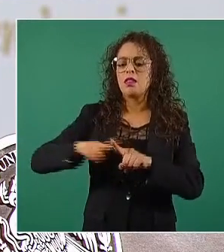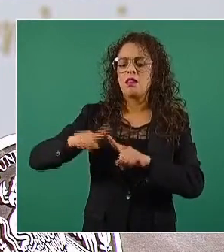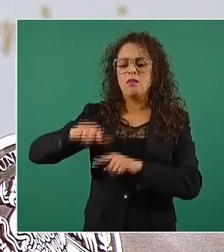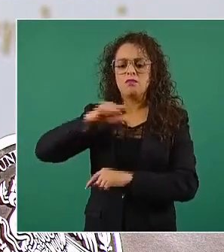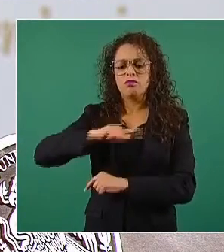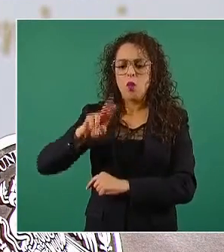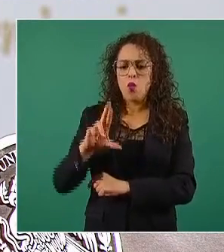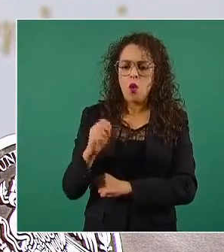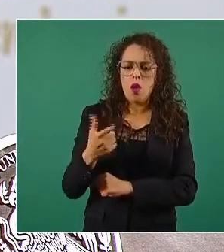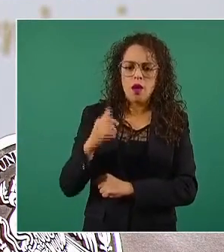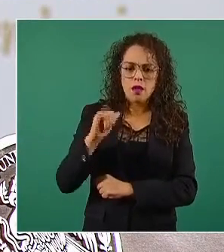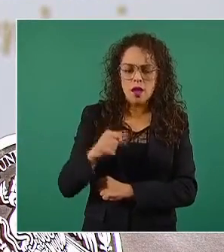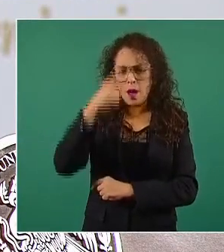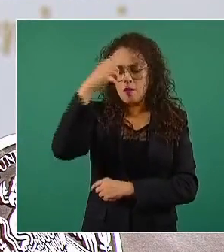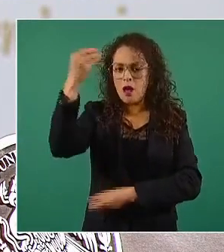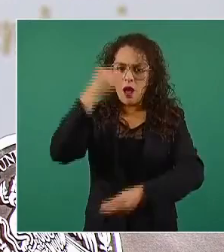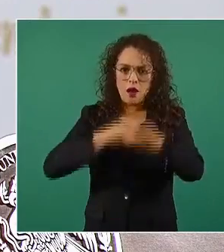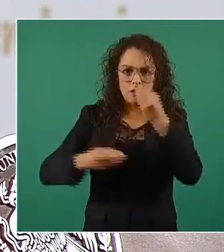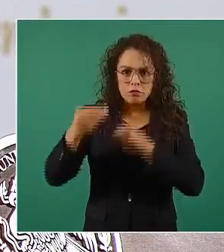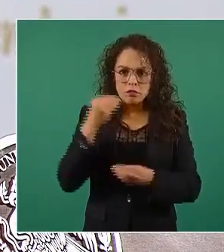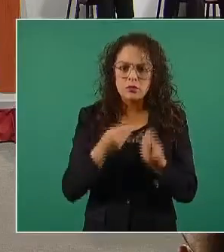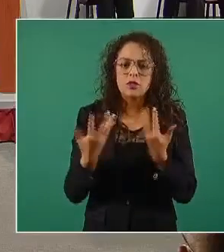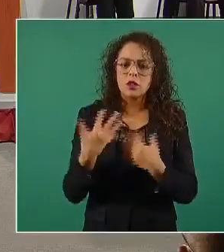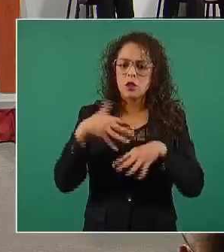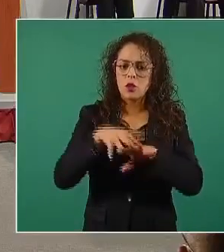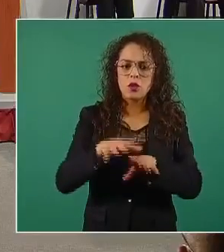paidopsiquiatría, nutrición, clínica de inclusión y